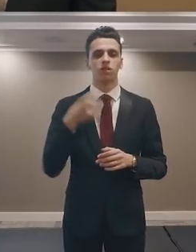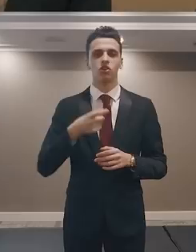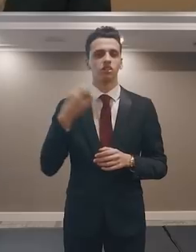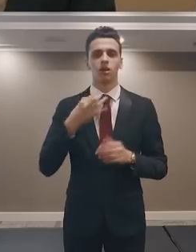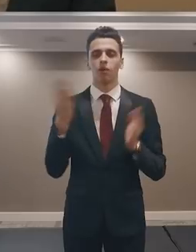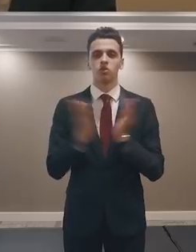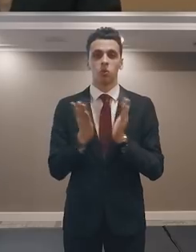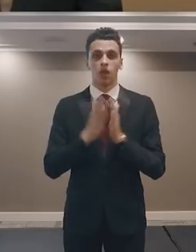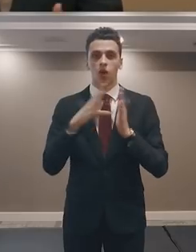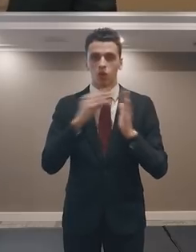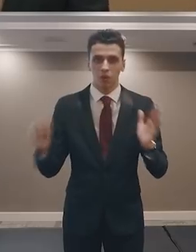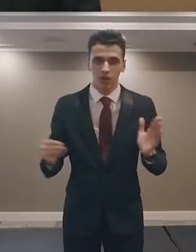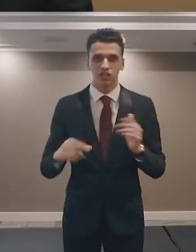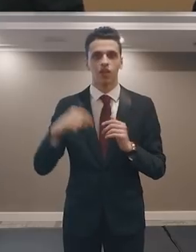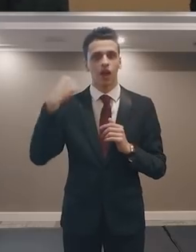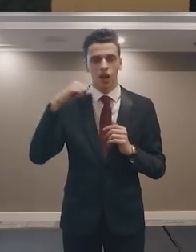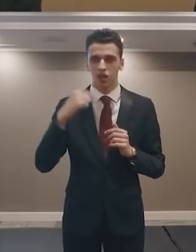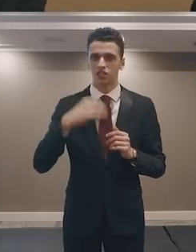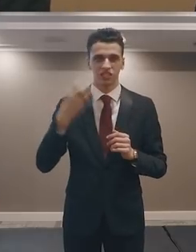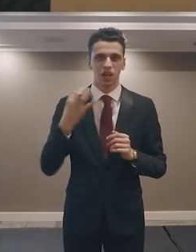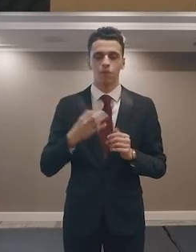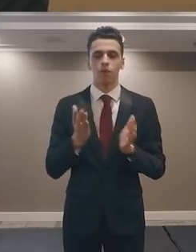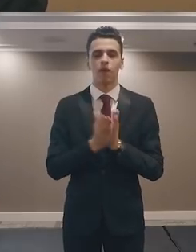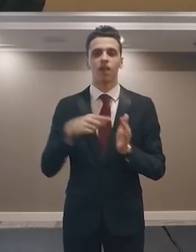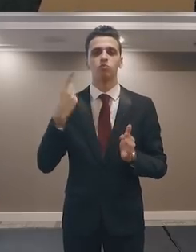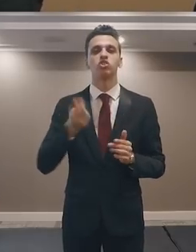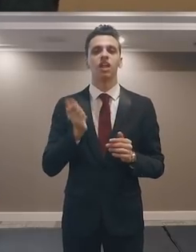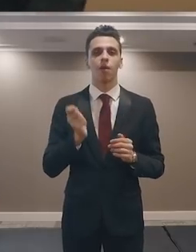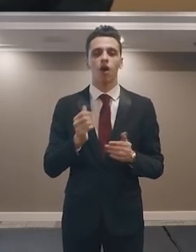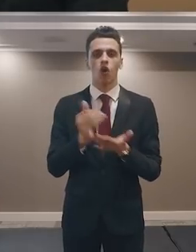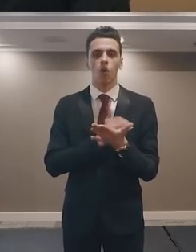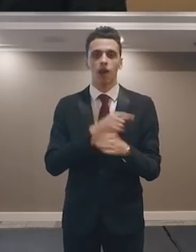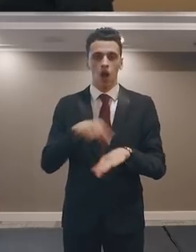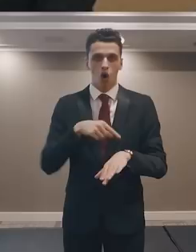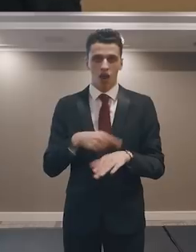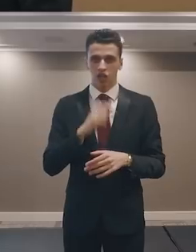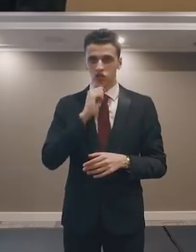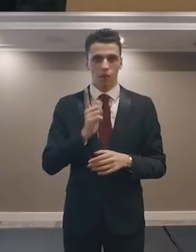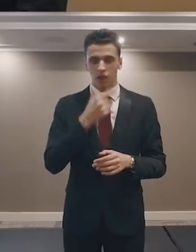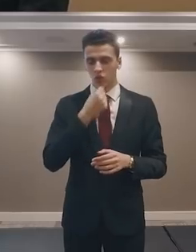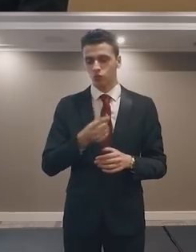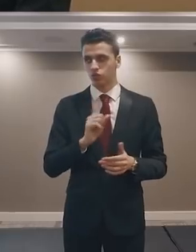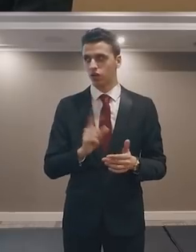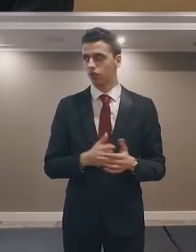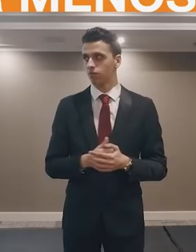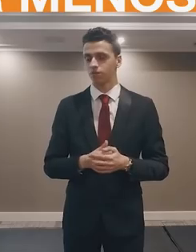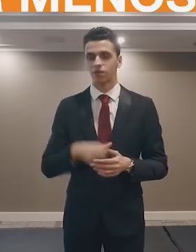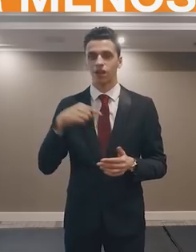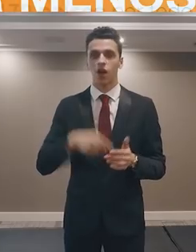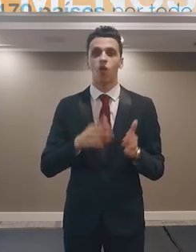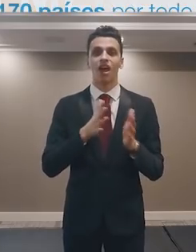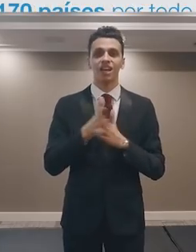trabajar de algo que no le apasiona por horas hoy vamos a demostrar que algo que esto es posible y de la forma en que se hace